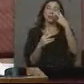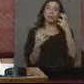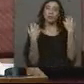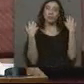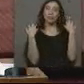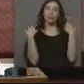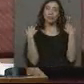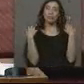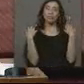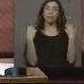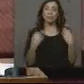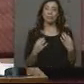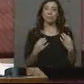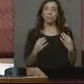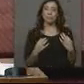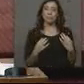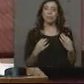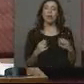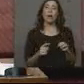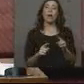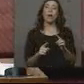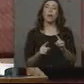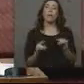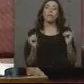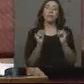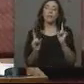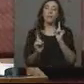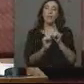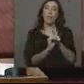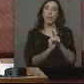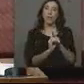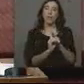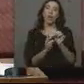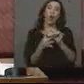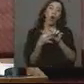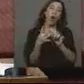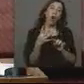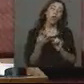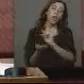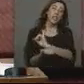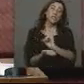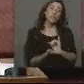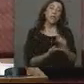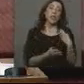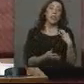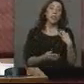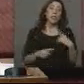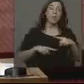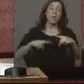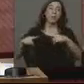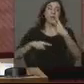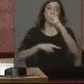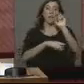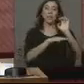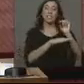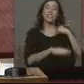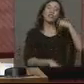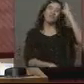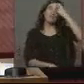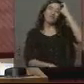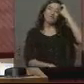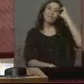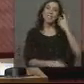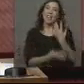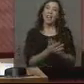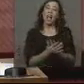funciones y atribuciones tanto de de forma directa como en otros organismos dependientes de la administración del estado Me parece que está más